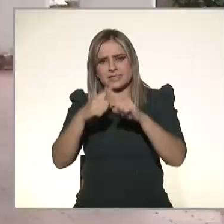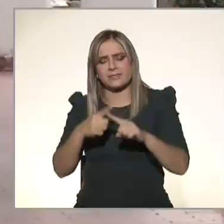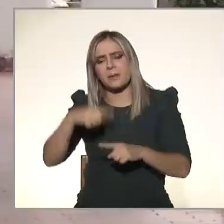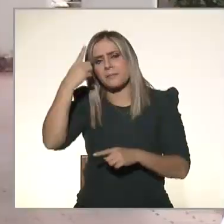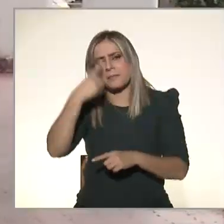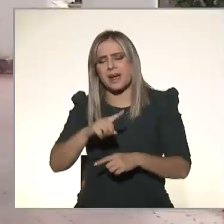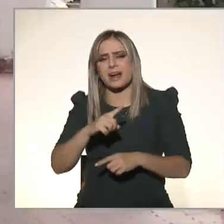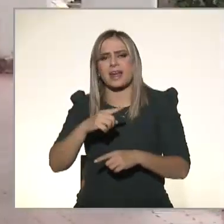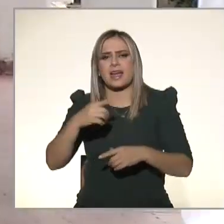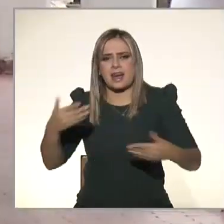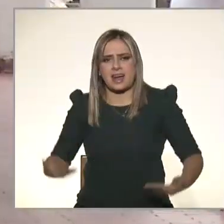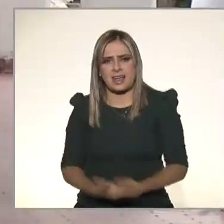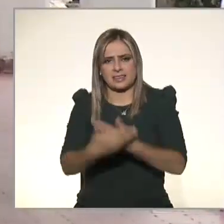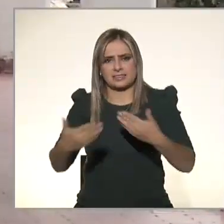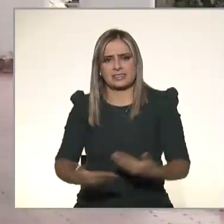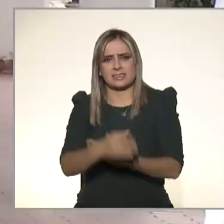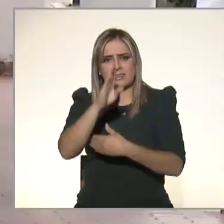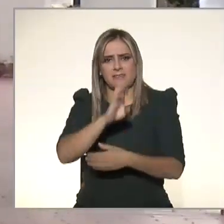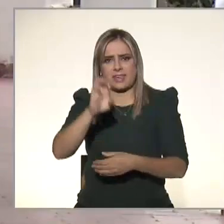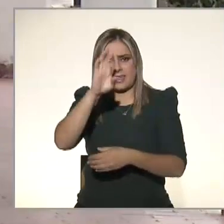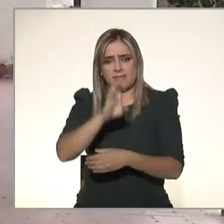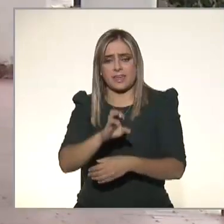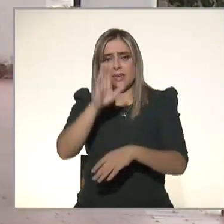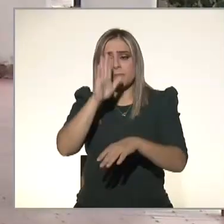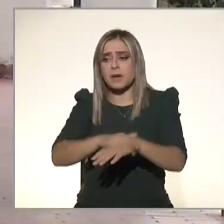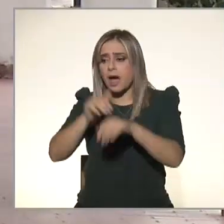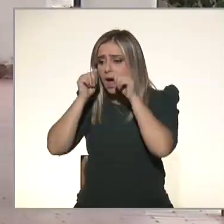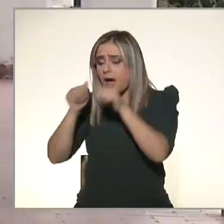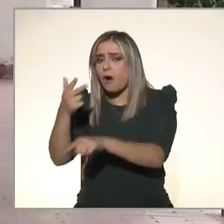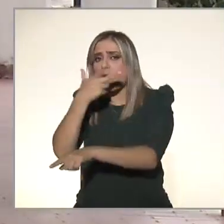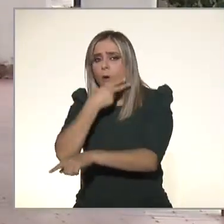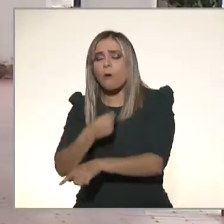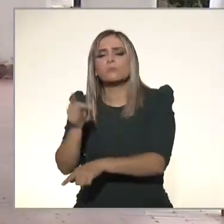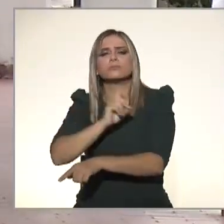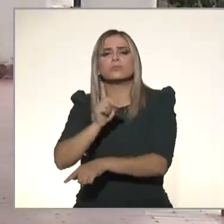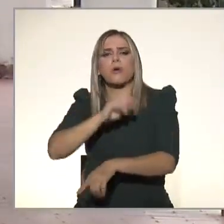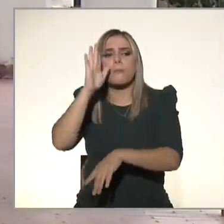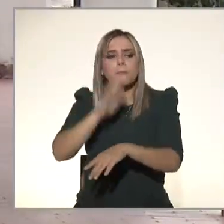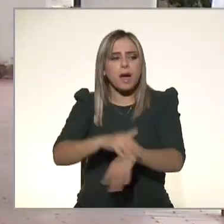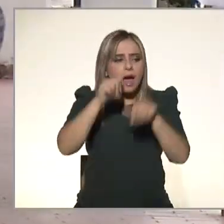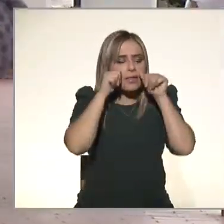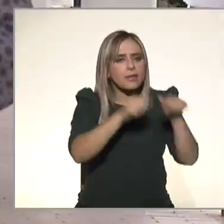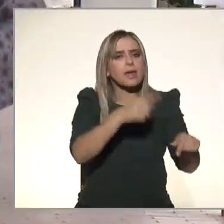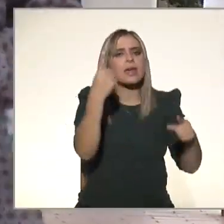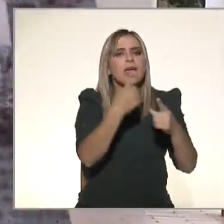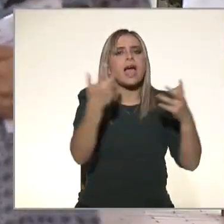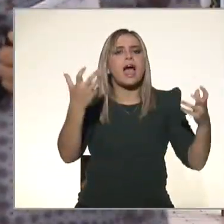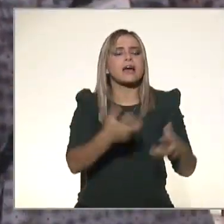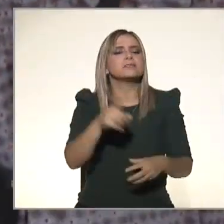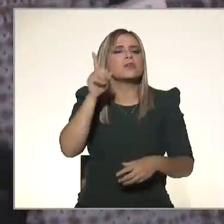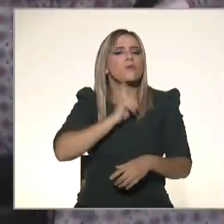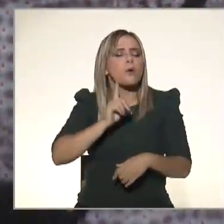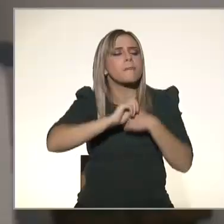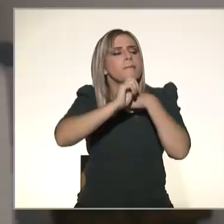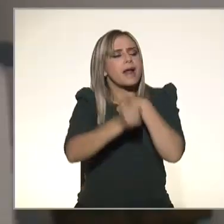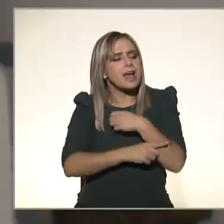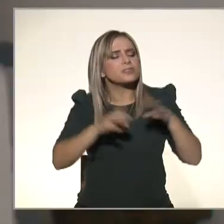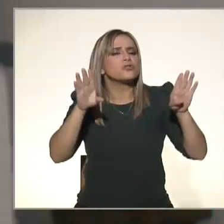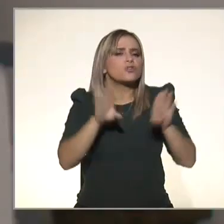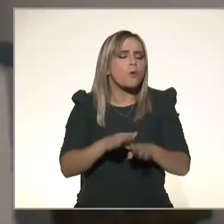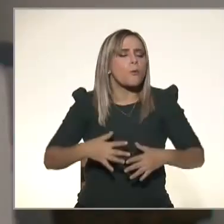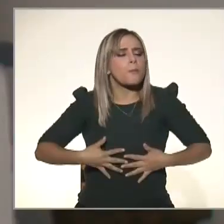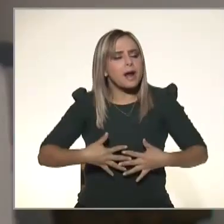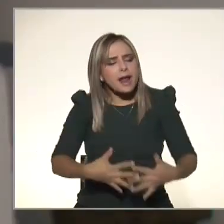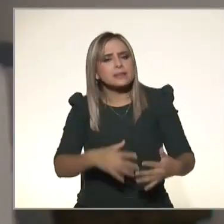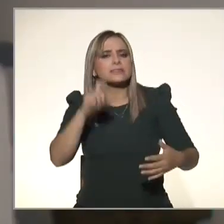reproductiva no están tan enfocados en los varones, ¿no? Están más enfocados en lo que hacen las mujeres. Las